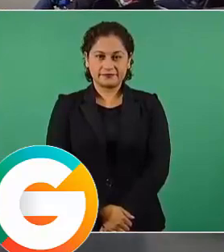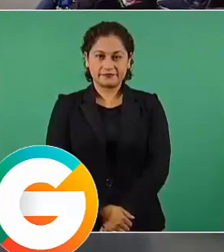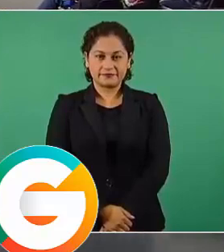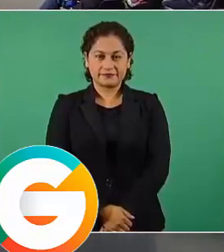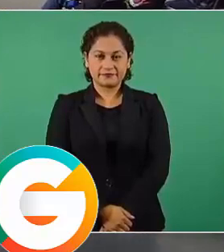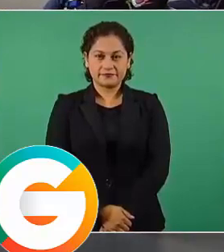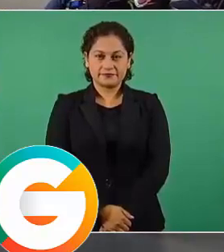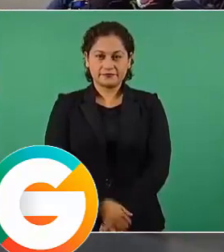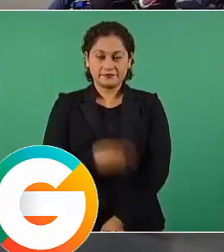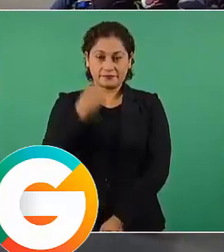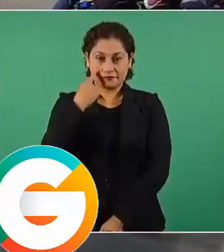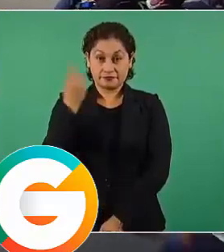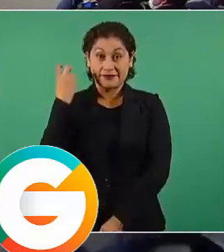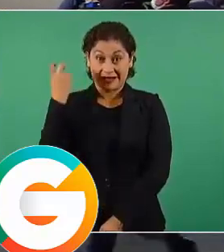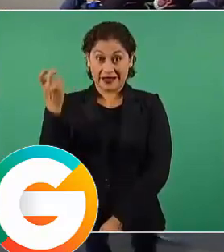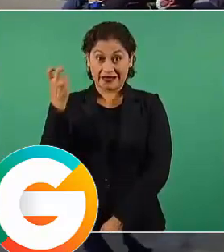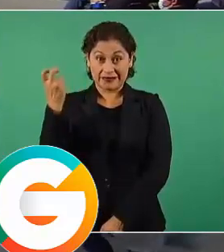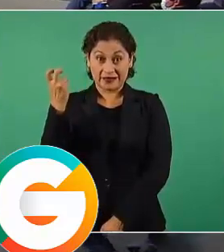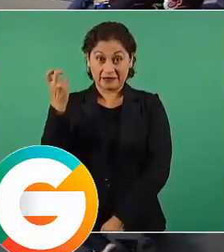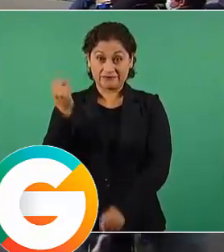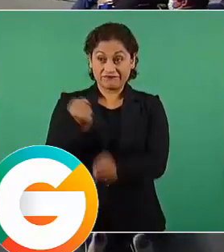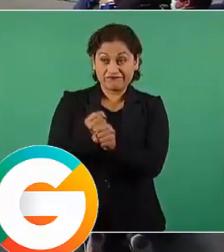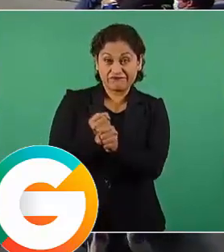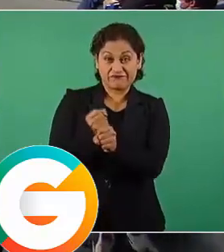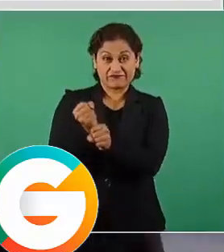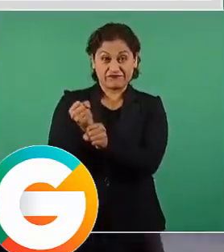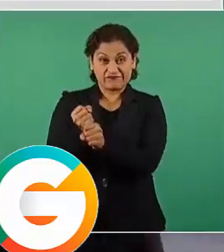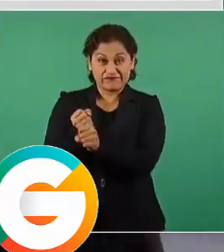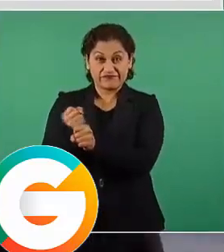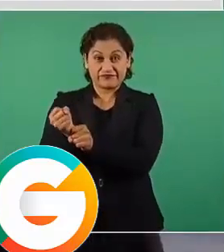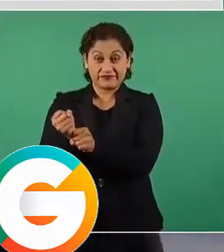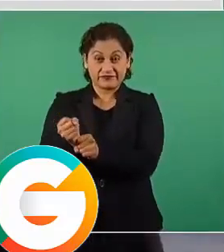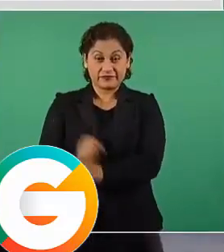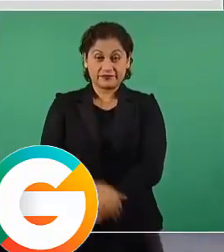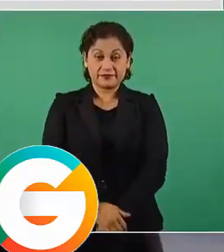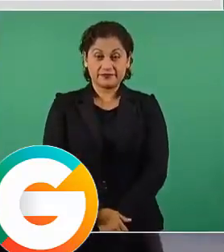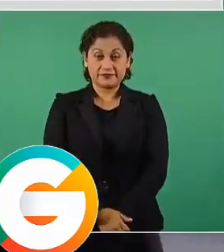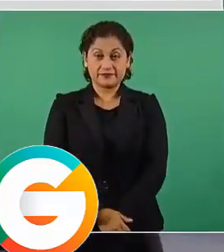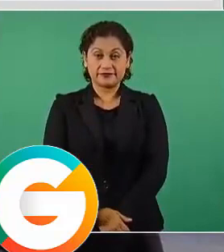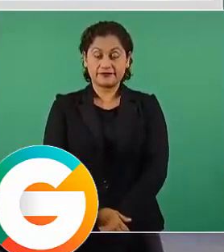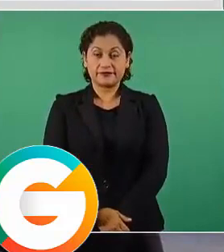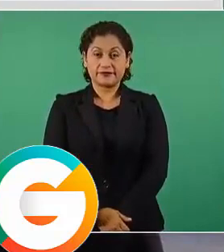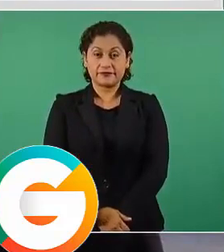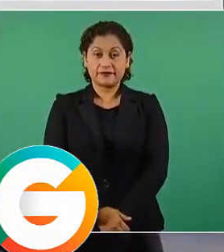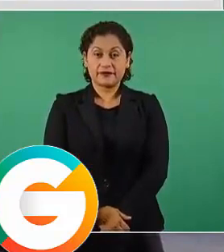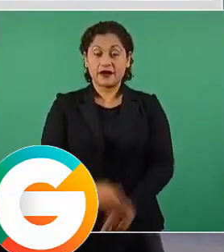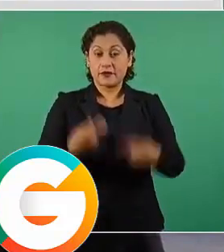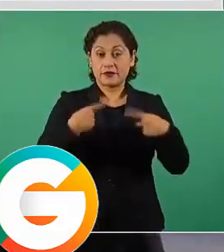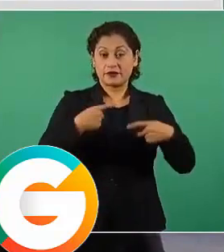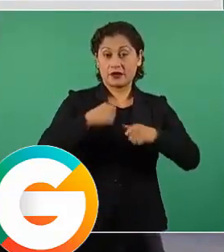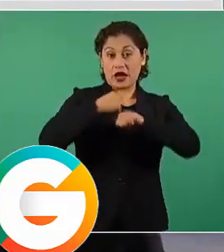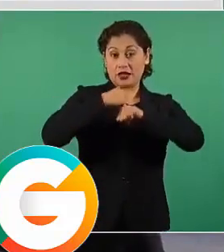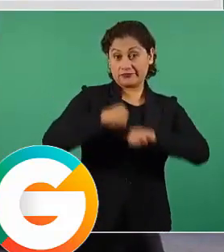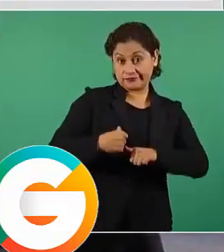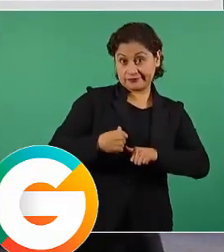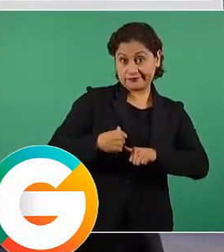Estas son las agresiones entre autoridades y delincuencia.